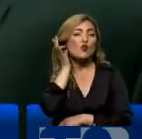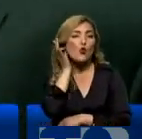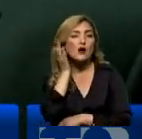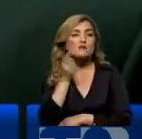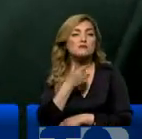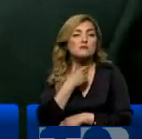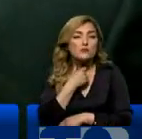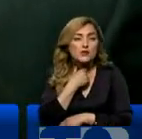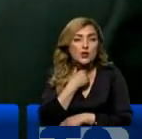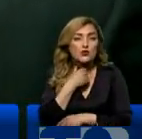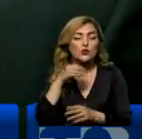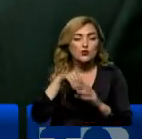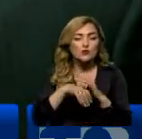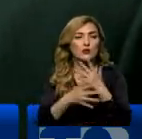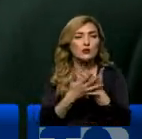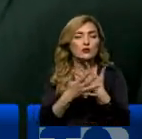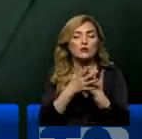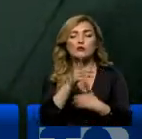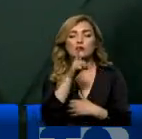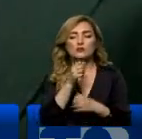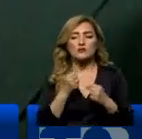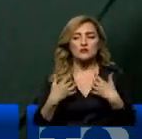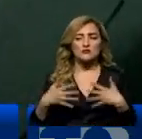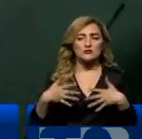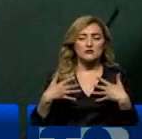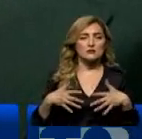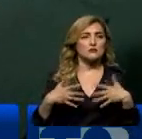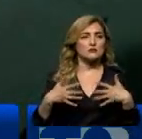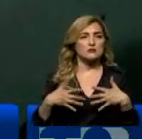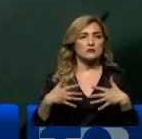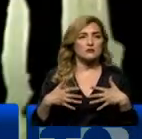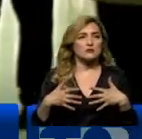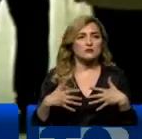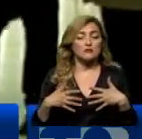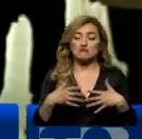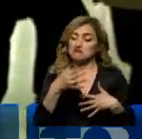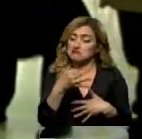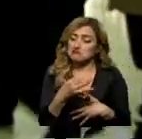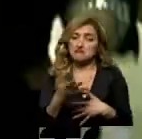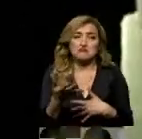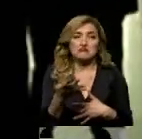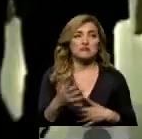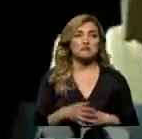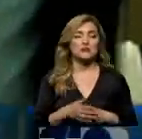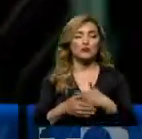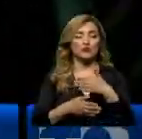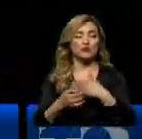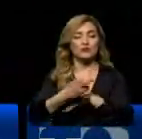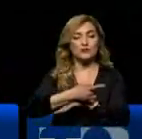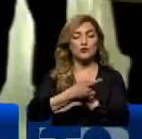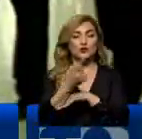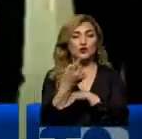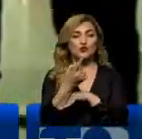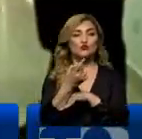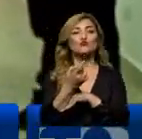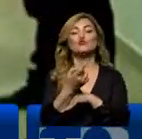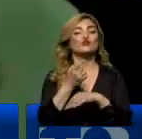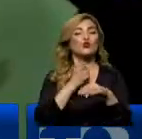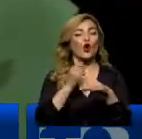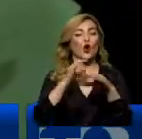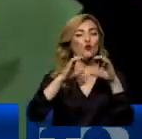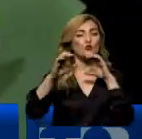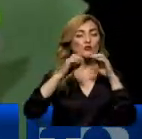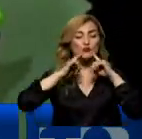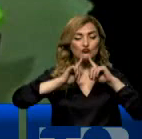de la cárcel de La Tacunga, todos fueron realidad. Esta audiencia se da a días de que en un portal de comunicación